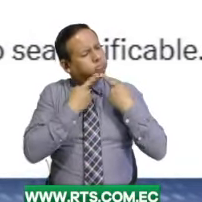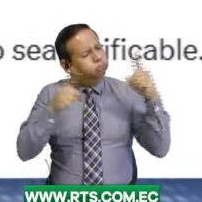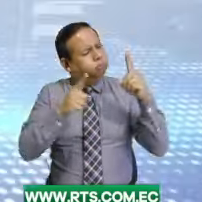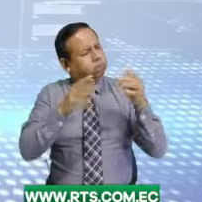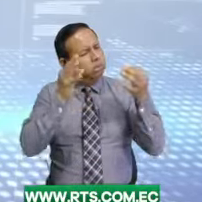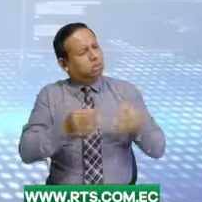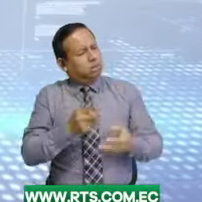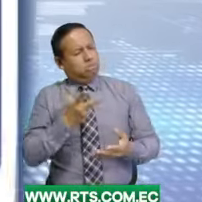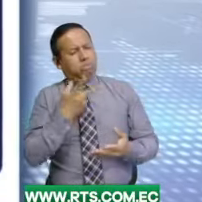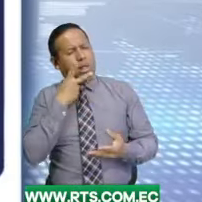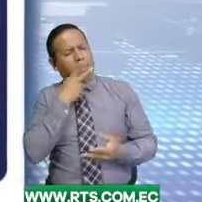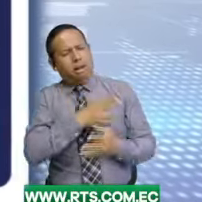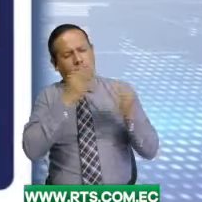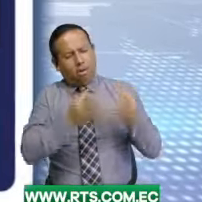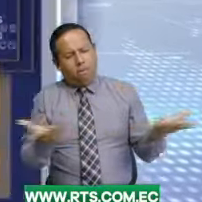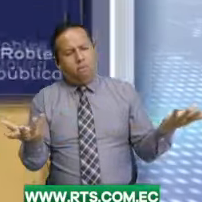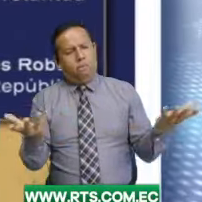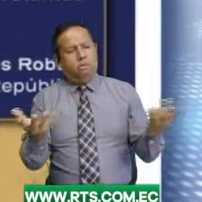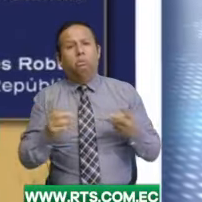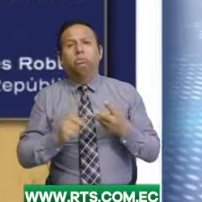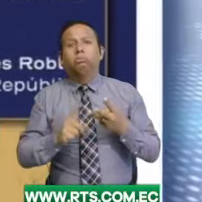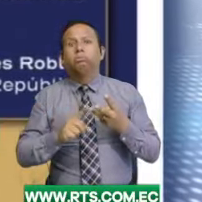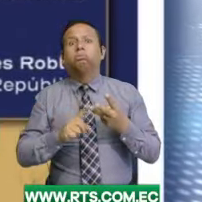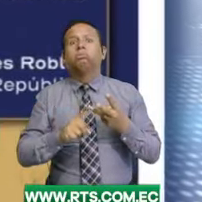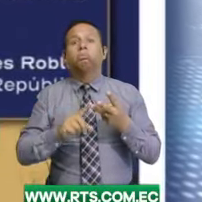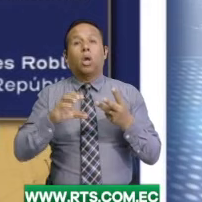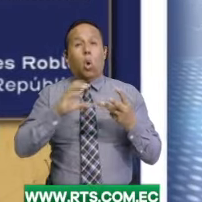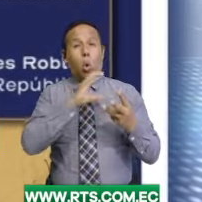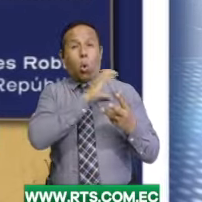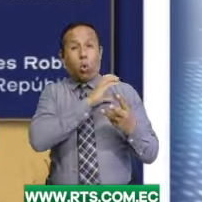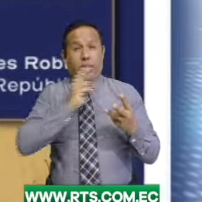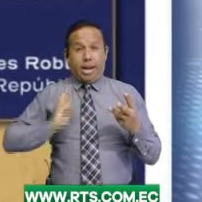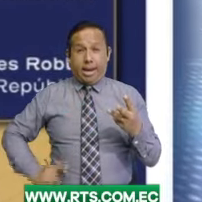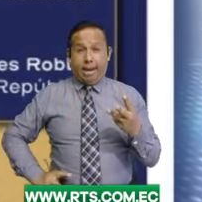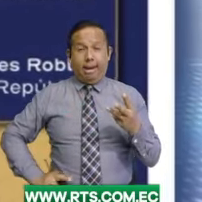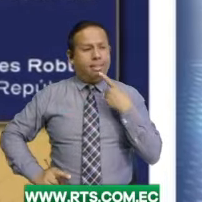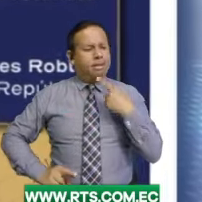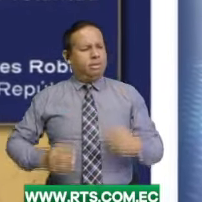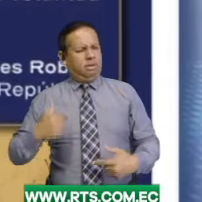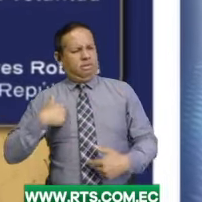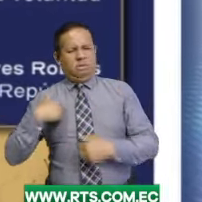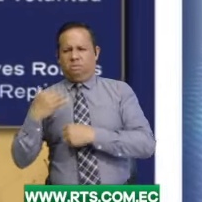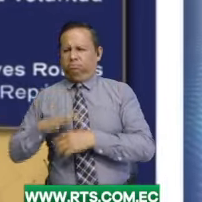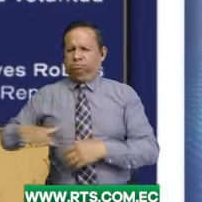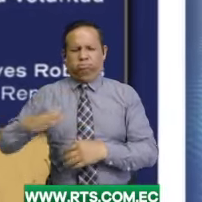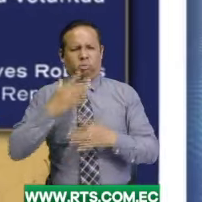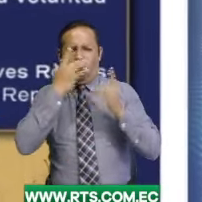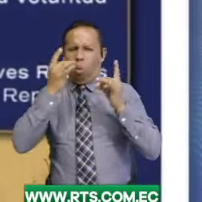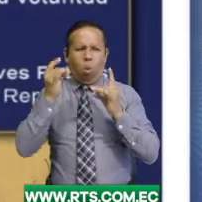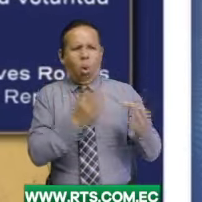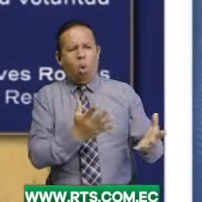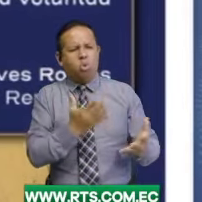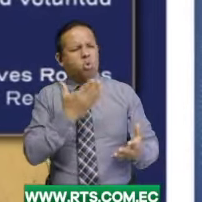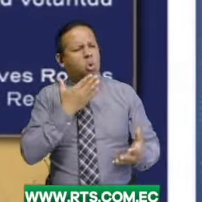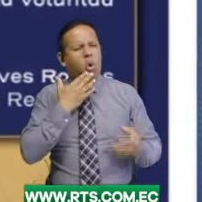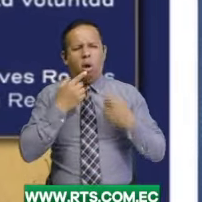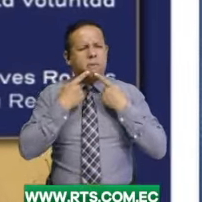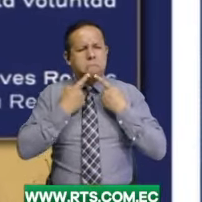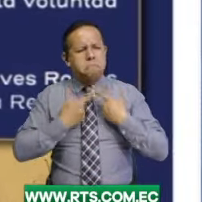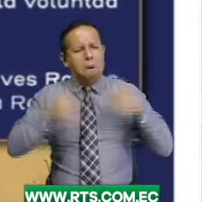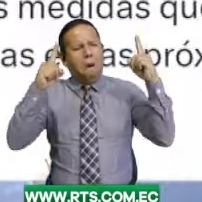creer. Rodrigo Chávez, mandatario costarricense, indicó que su país repudia categóricamente la proclamación de